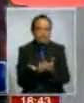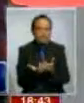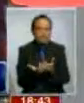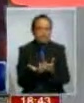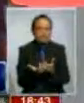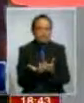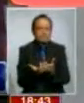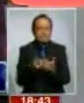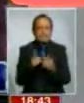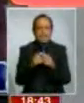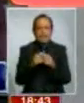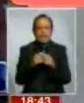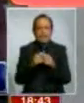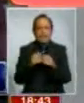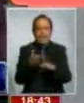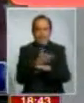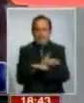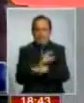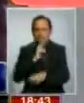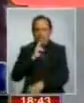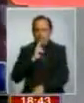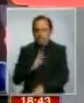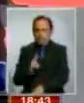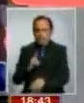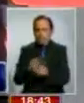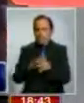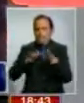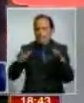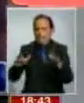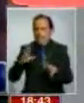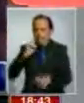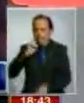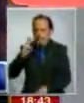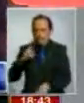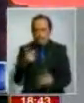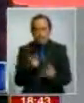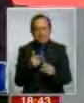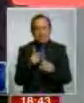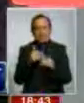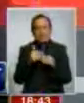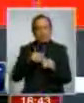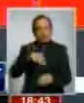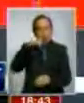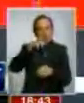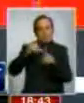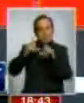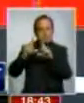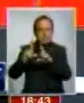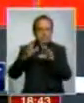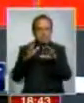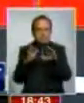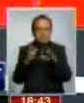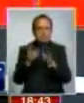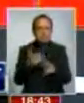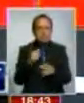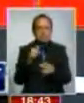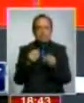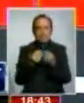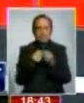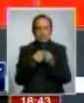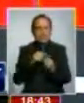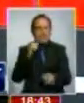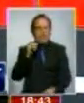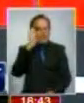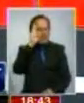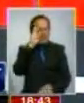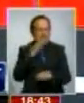extenso, hay en ese sentido es un asunto más acotado. Uh-huh. Sin embargo, la presidenta ha hecho varias críticas a la